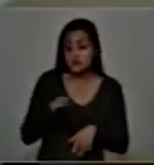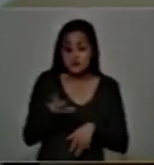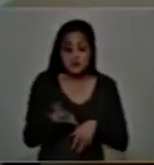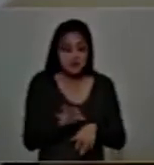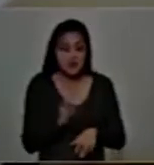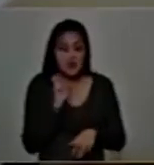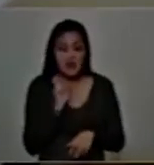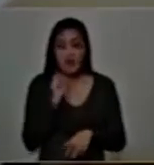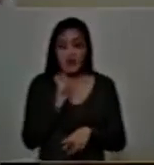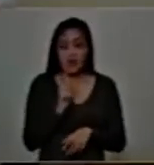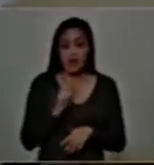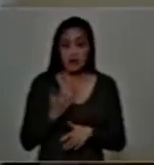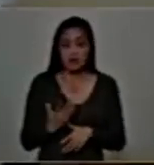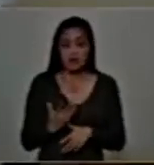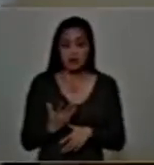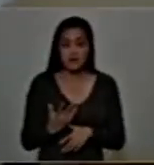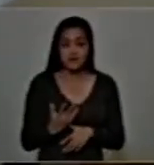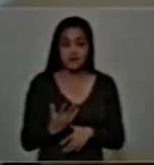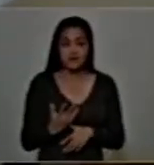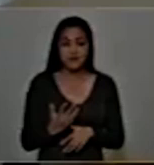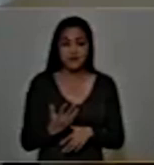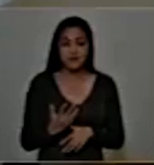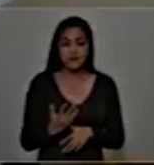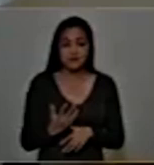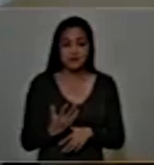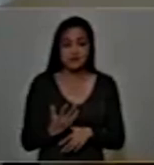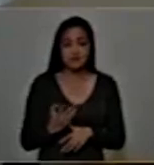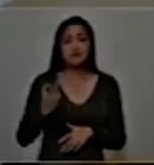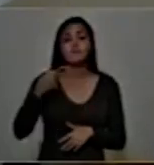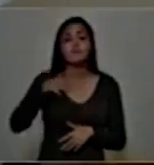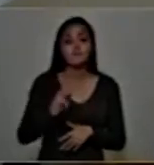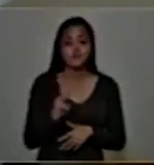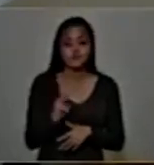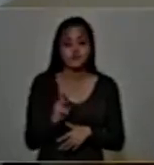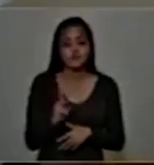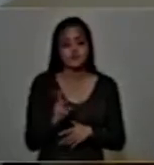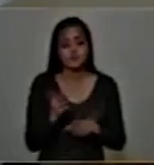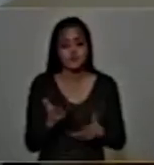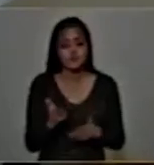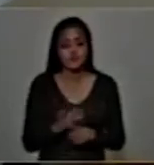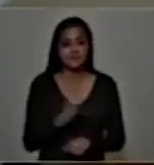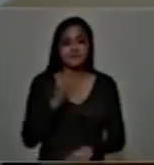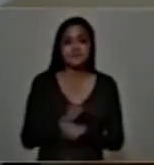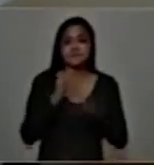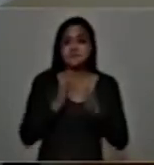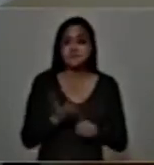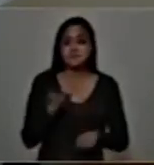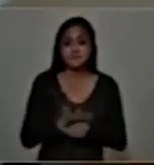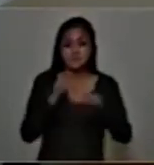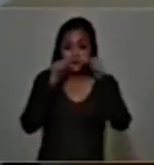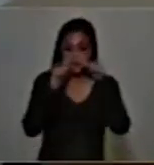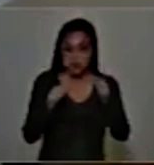Porque se les ha ofrecido ir a albergues y no han querido.